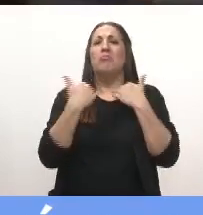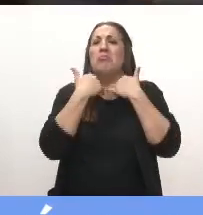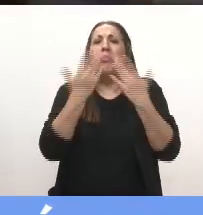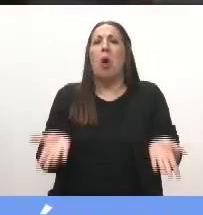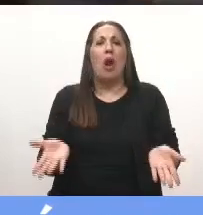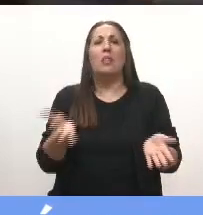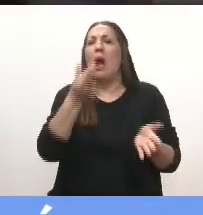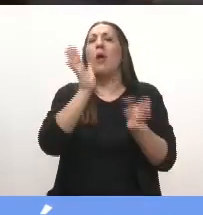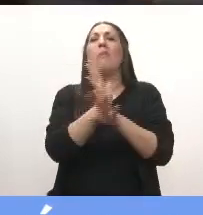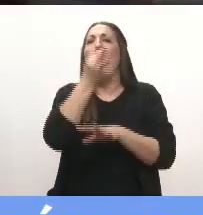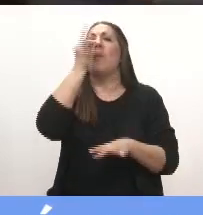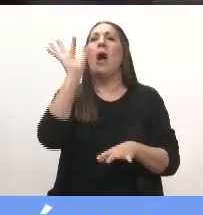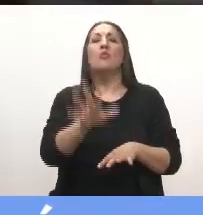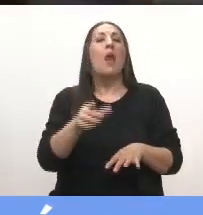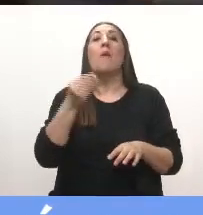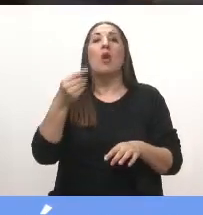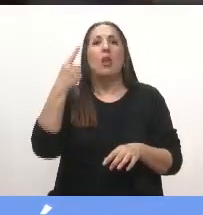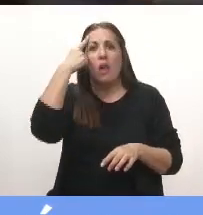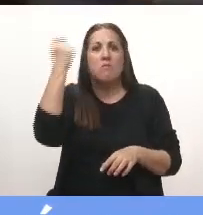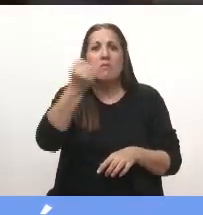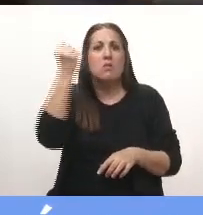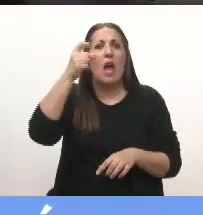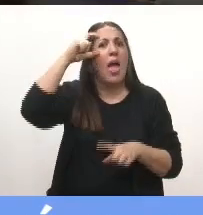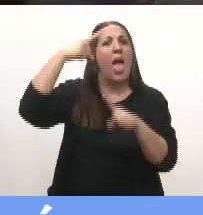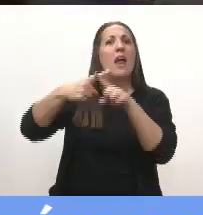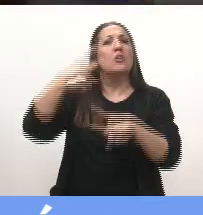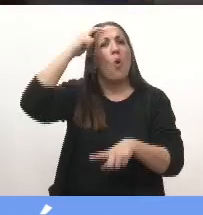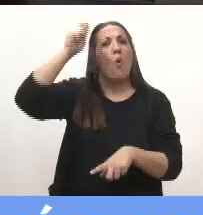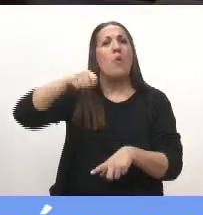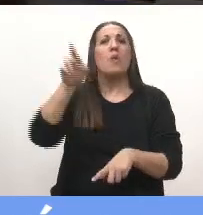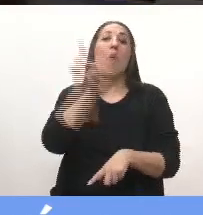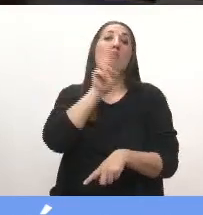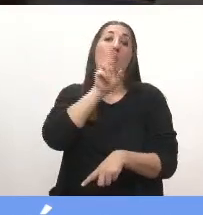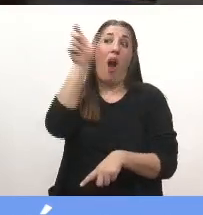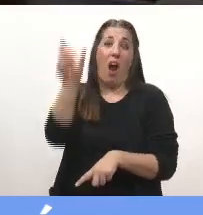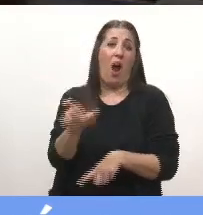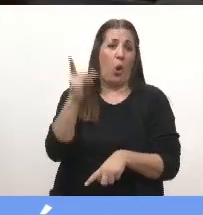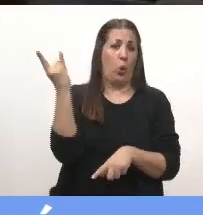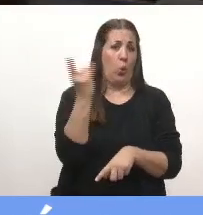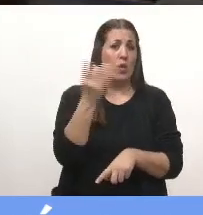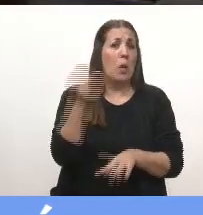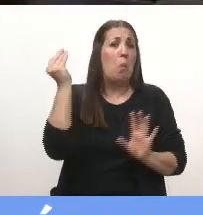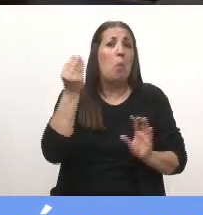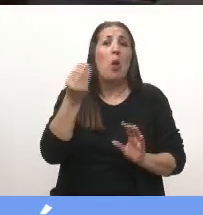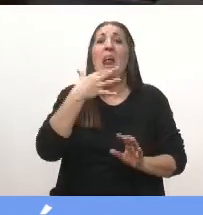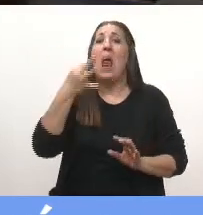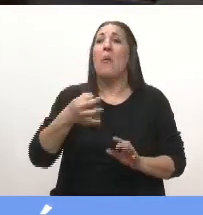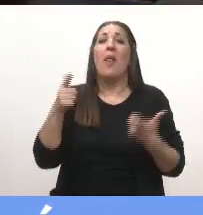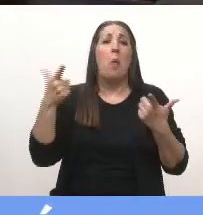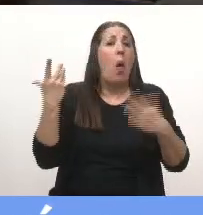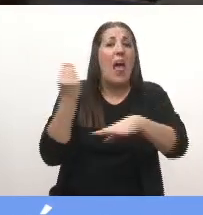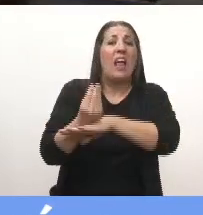problemas porque están obsesionados con una exjueza o jueza trucha porque hoy la verdad que no tiene ningún cargo